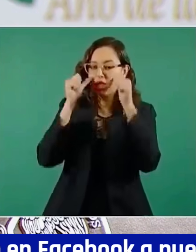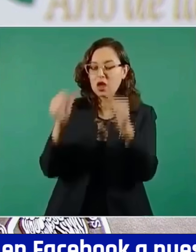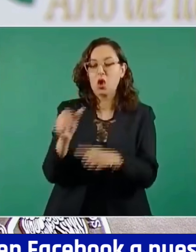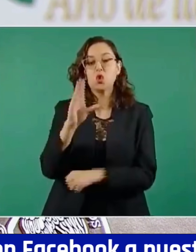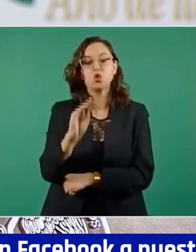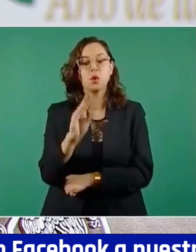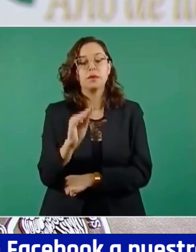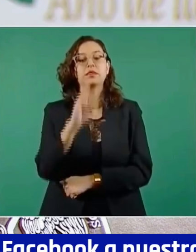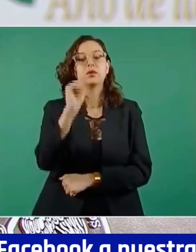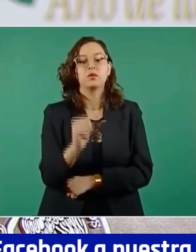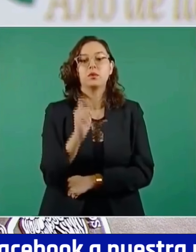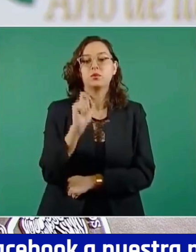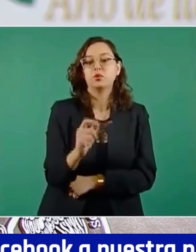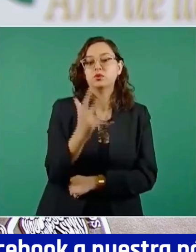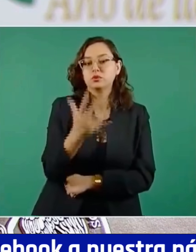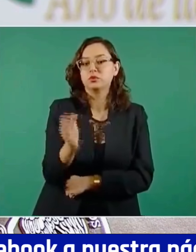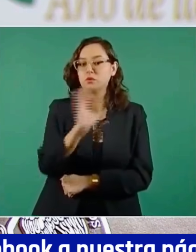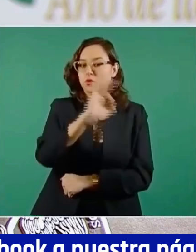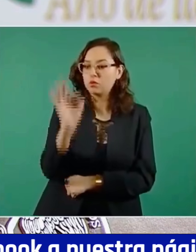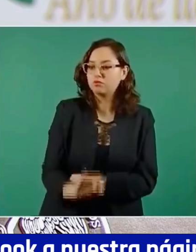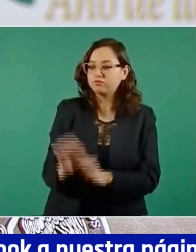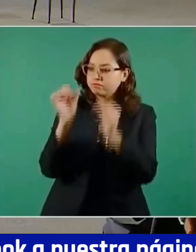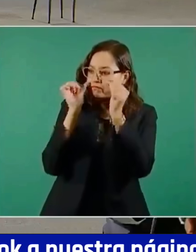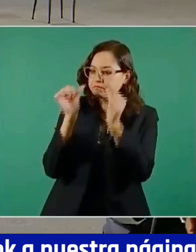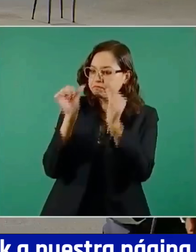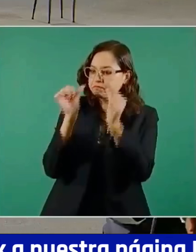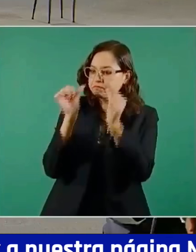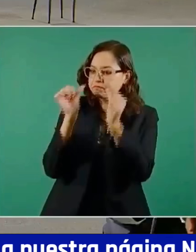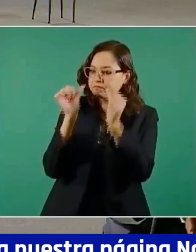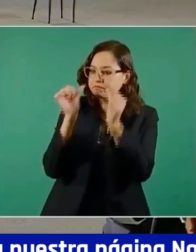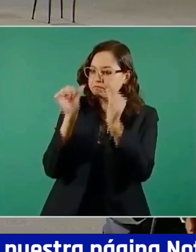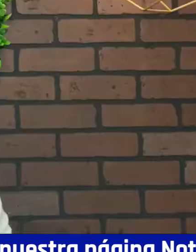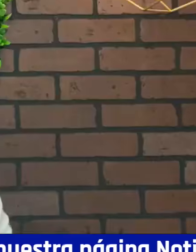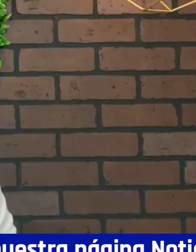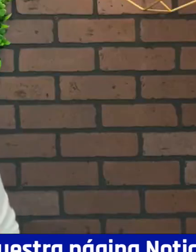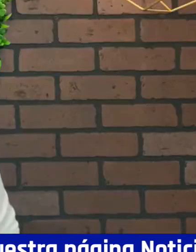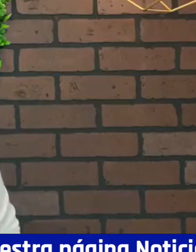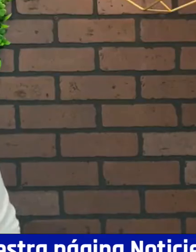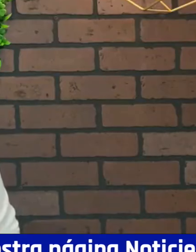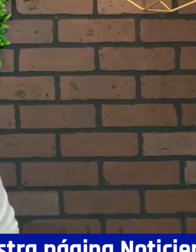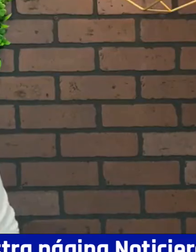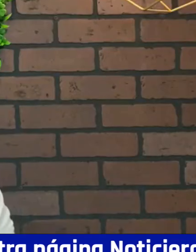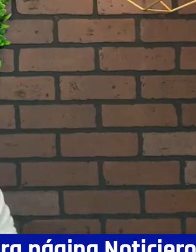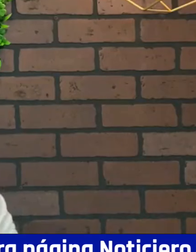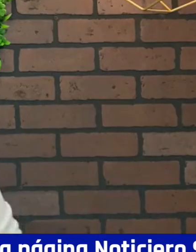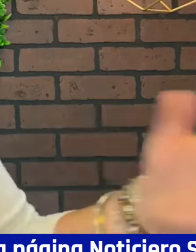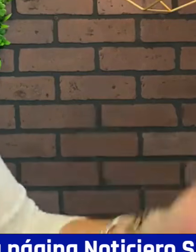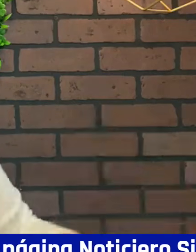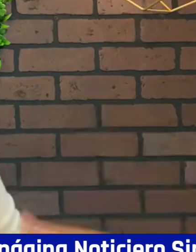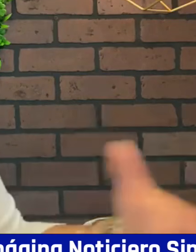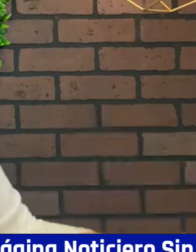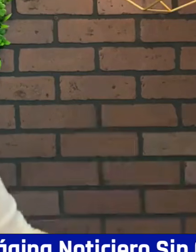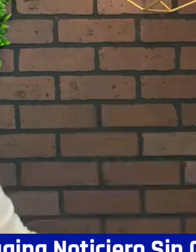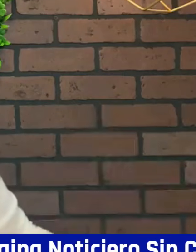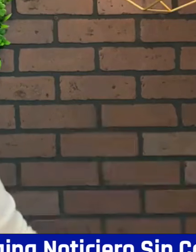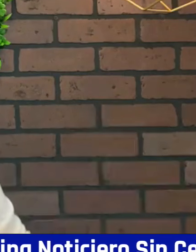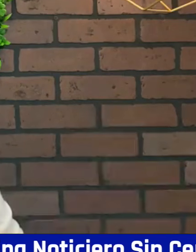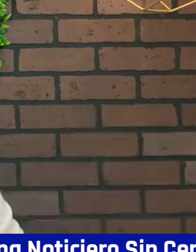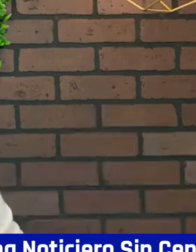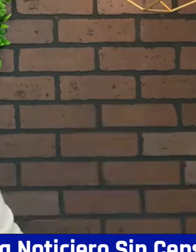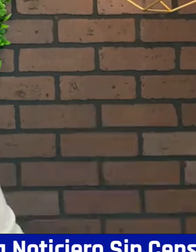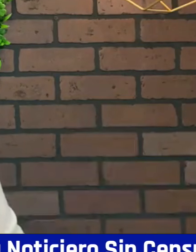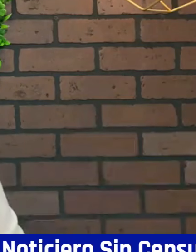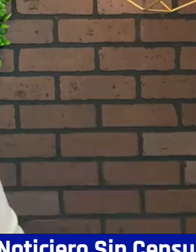99.5%, es decir, 41. Ahora, esta es la explicación que da, es muy amplia,